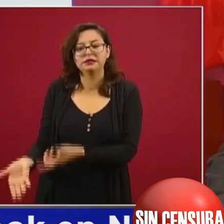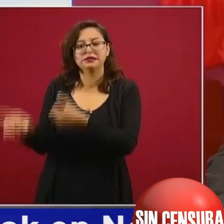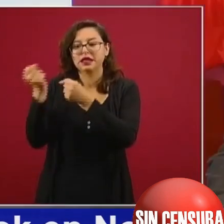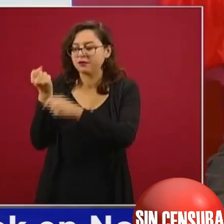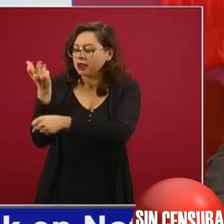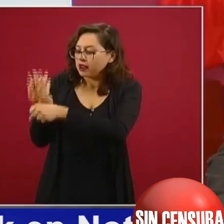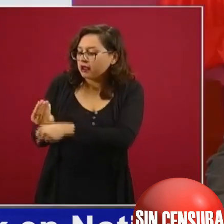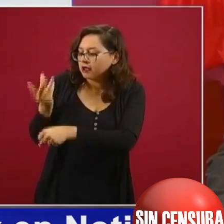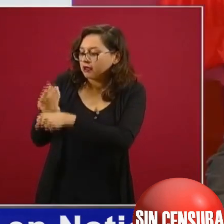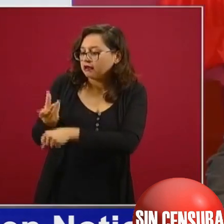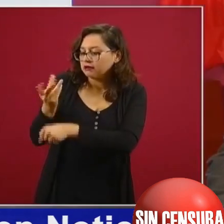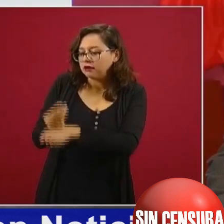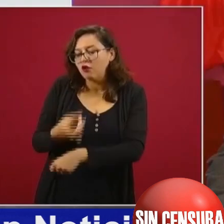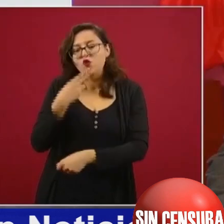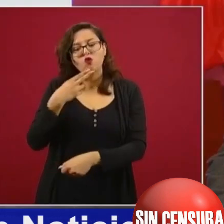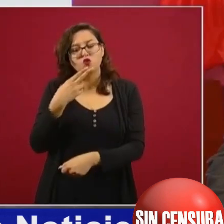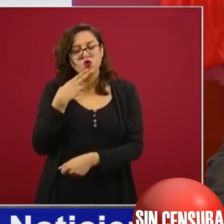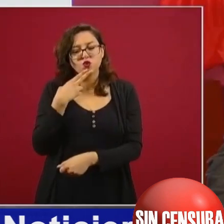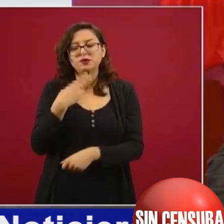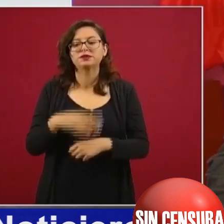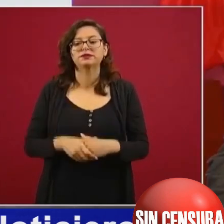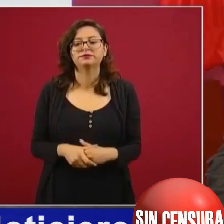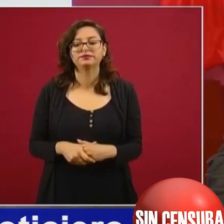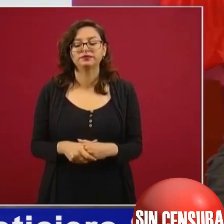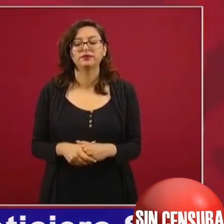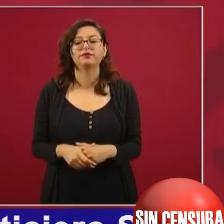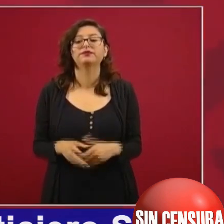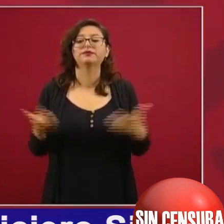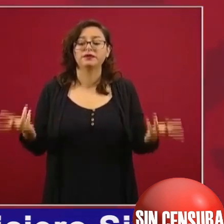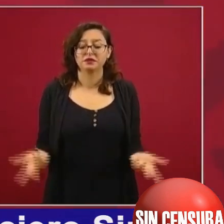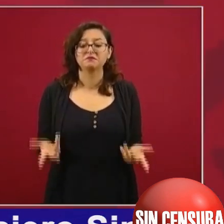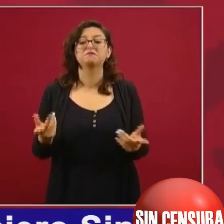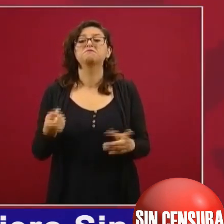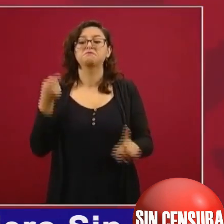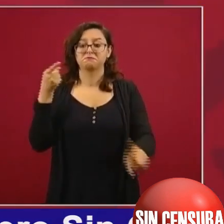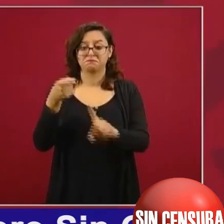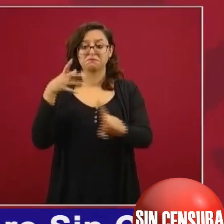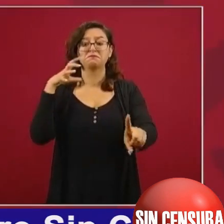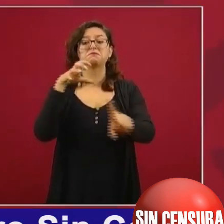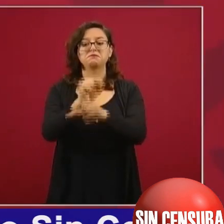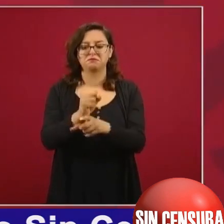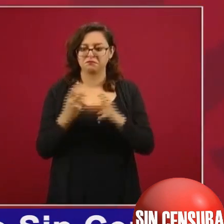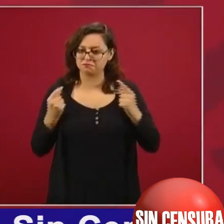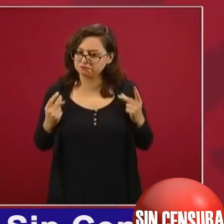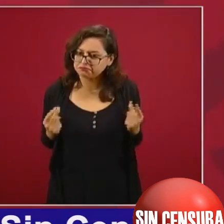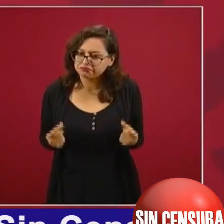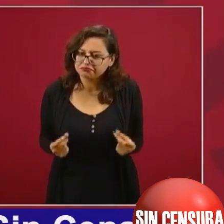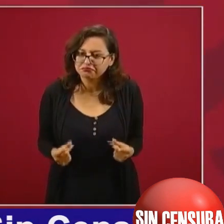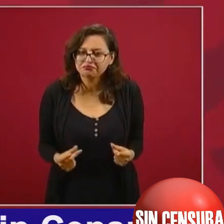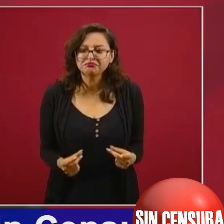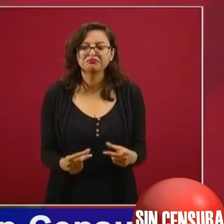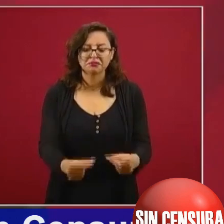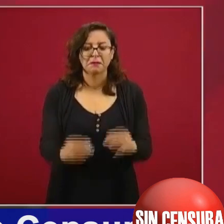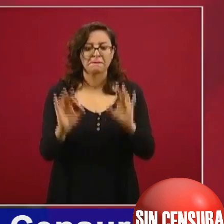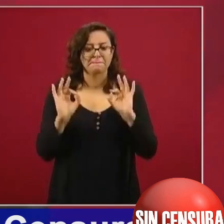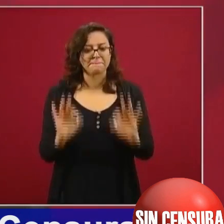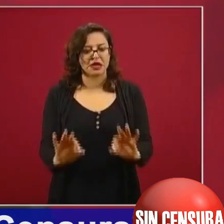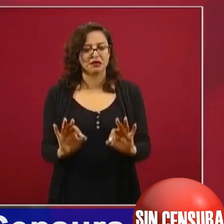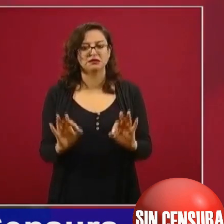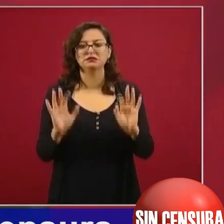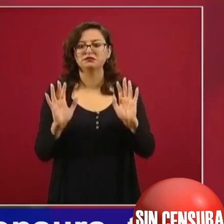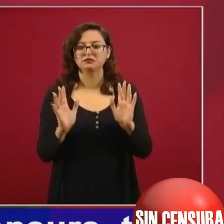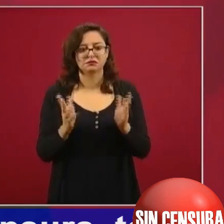en las instituciones de salud. Y esto lo logramos afortunadamente en la velocidad necesaria para que